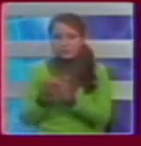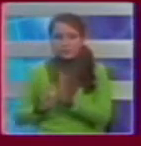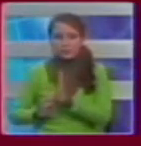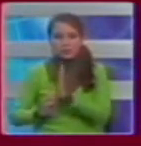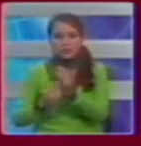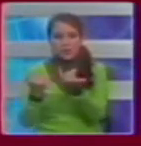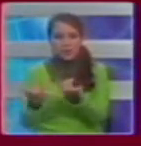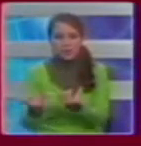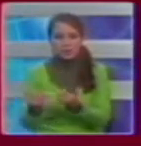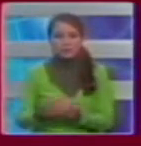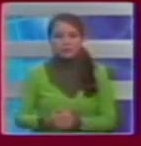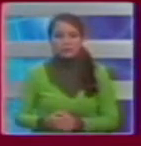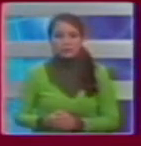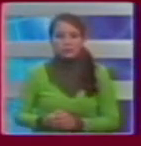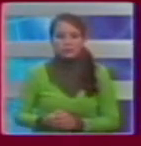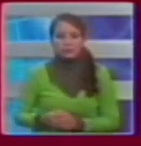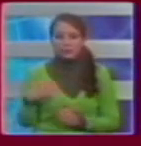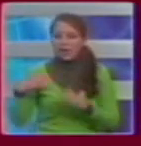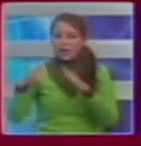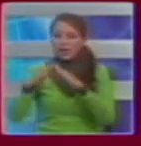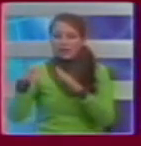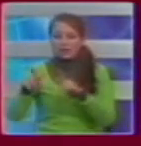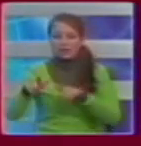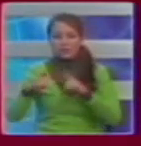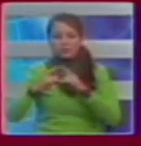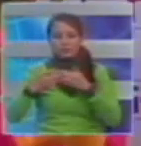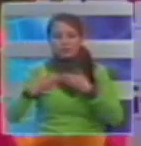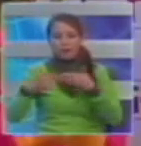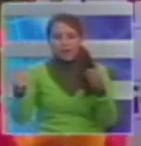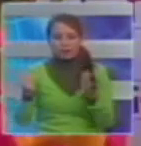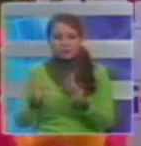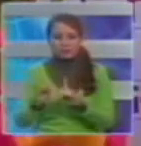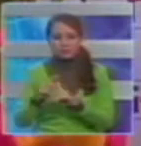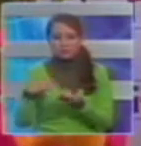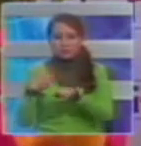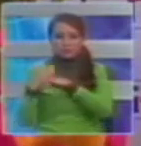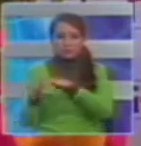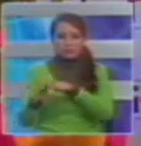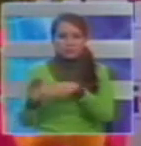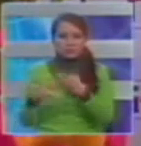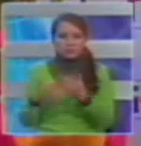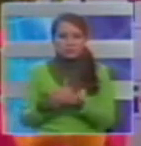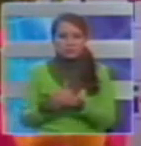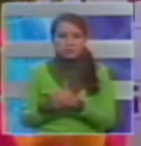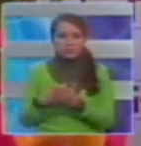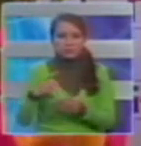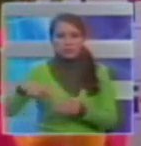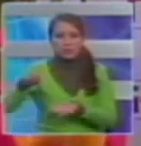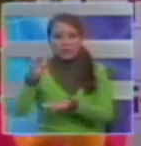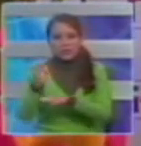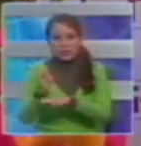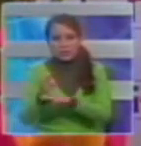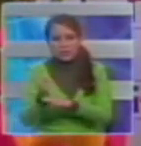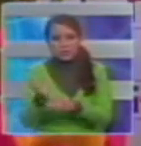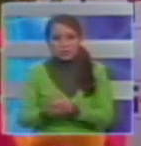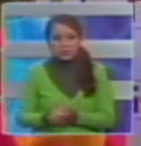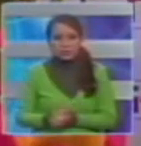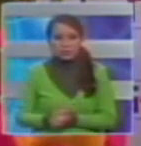exposición en este momento, en nuestra casa abierta. Les hacemos una invitación a nuestro querido Ecuador,